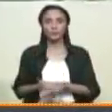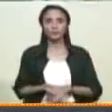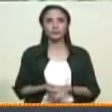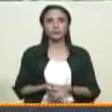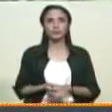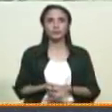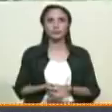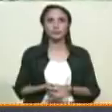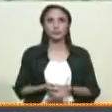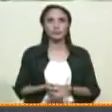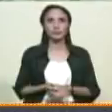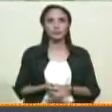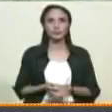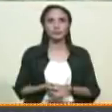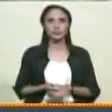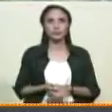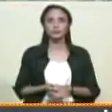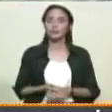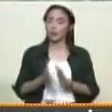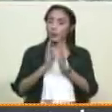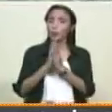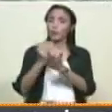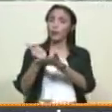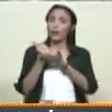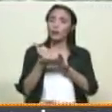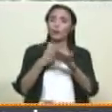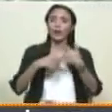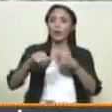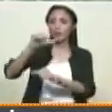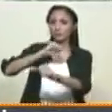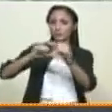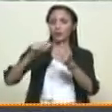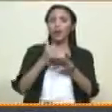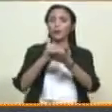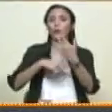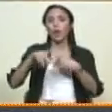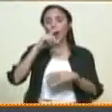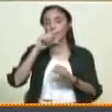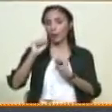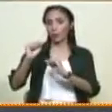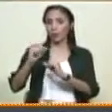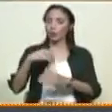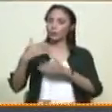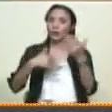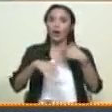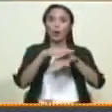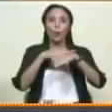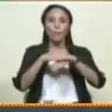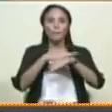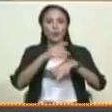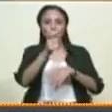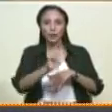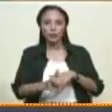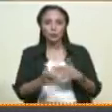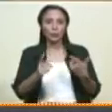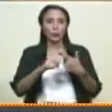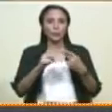les pido que ayudemos al presidente Nicolás Maduro, ayudemos a los ministros.